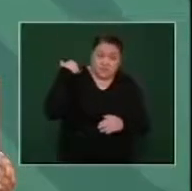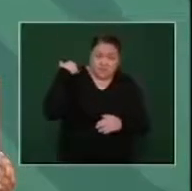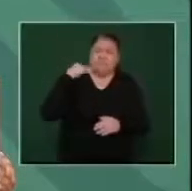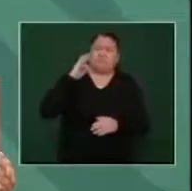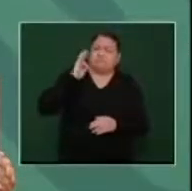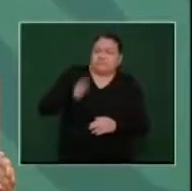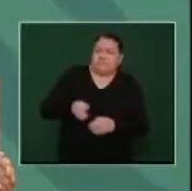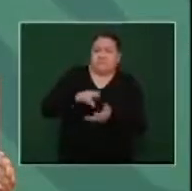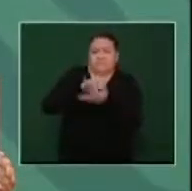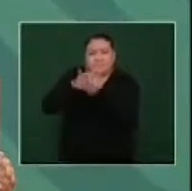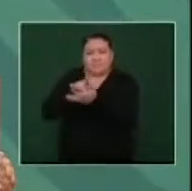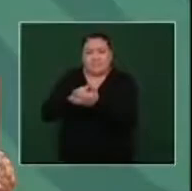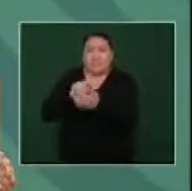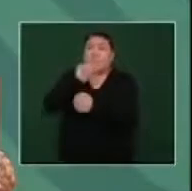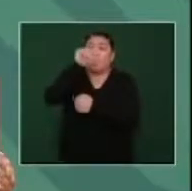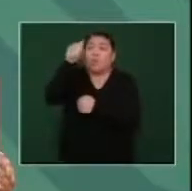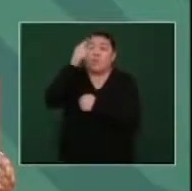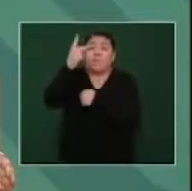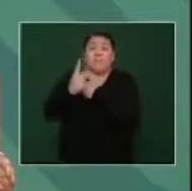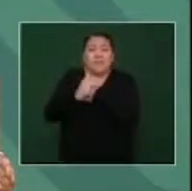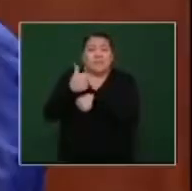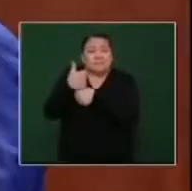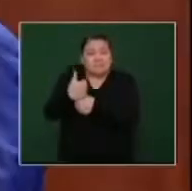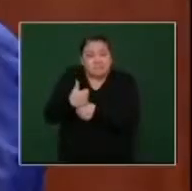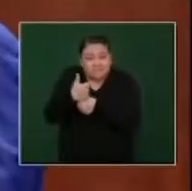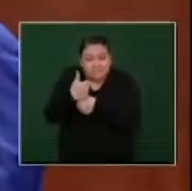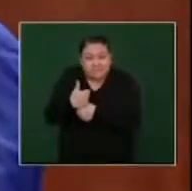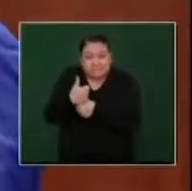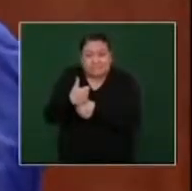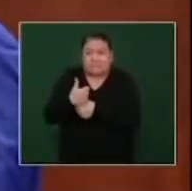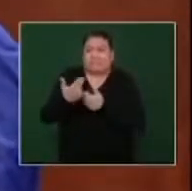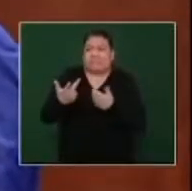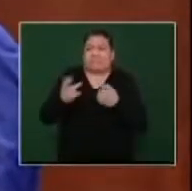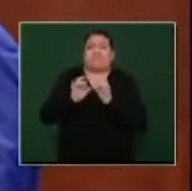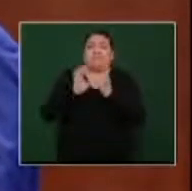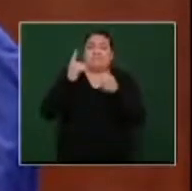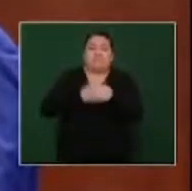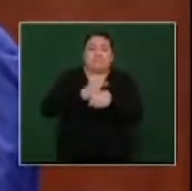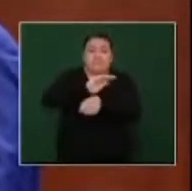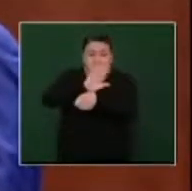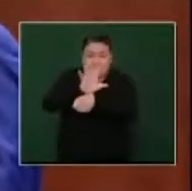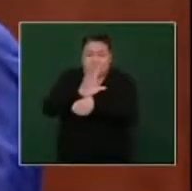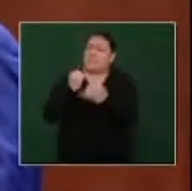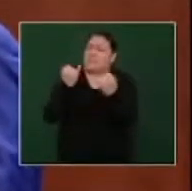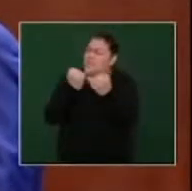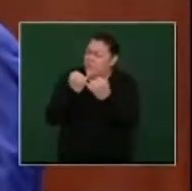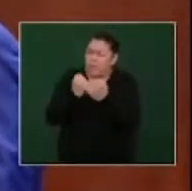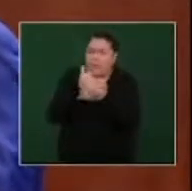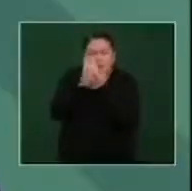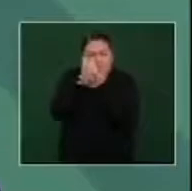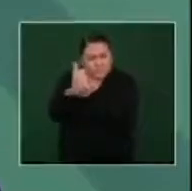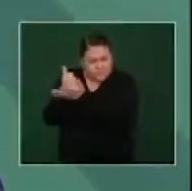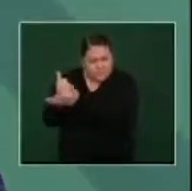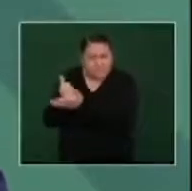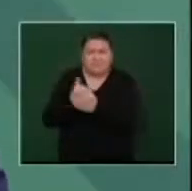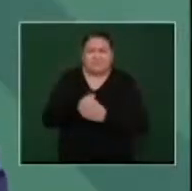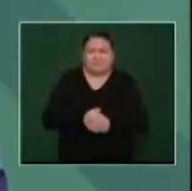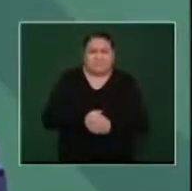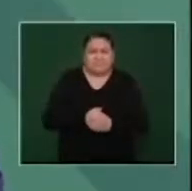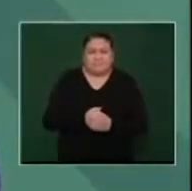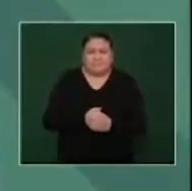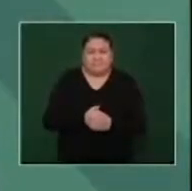son americanos, tan americanos como nosotros, que creo que por primera vez en la